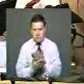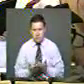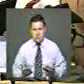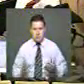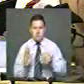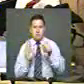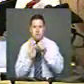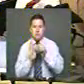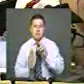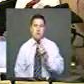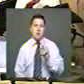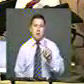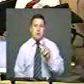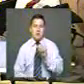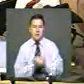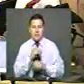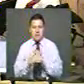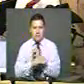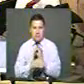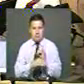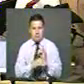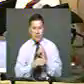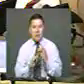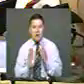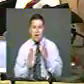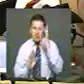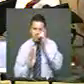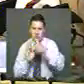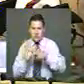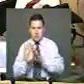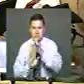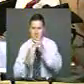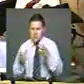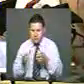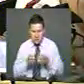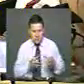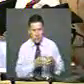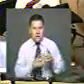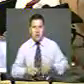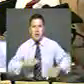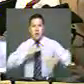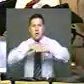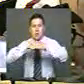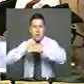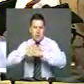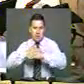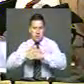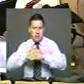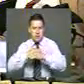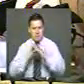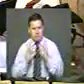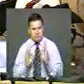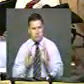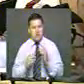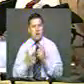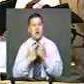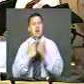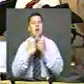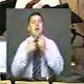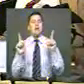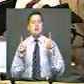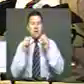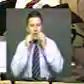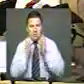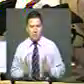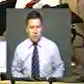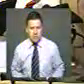en el artículo 42 de la Constitución, interpretación que conforme a los principios de igualdad, dignidad y libertades